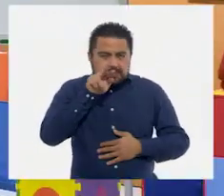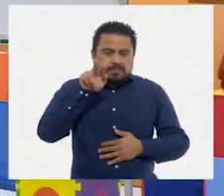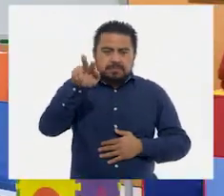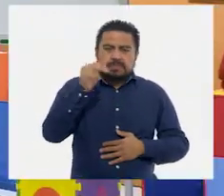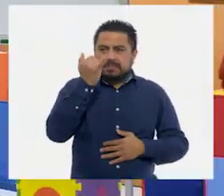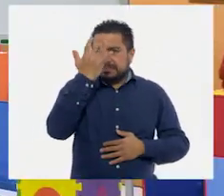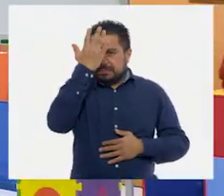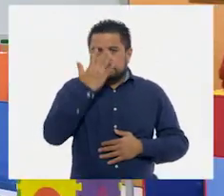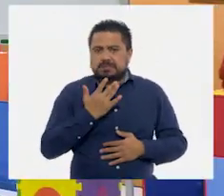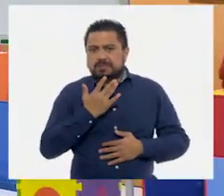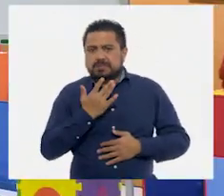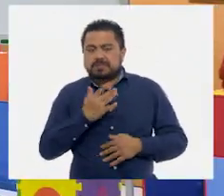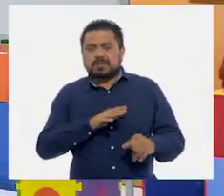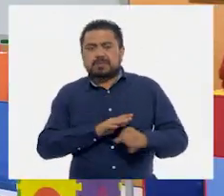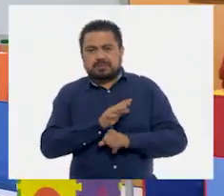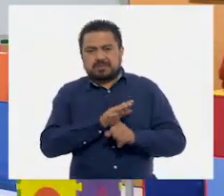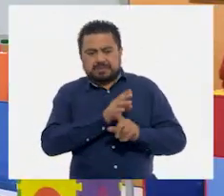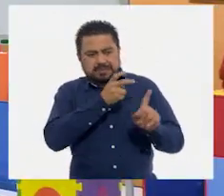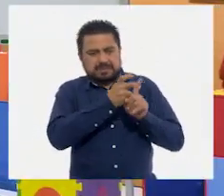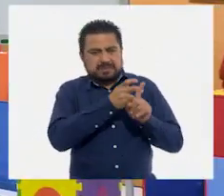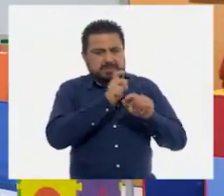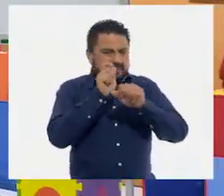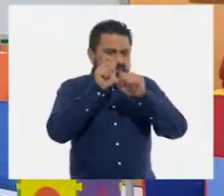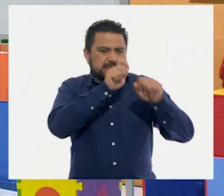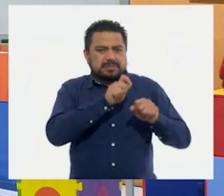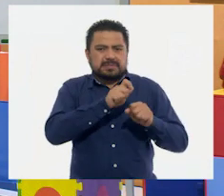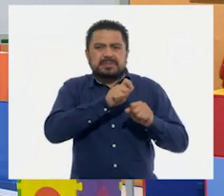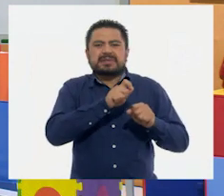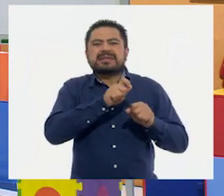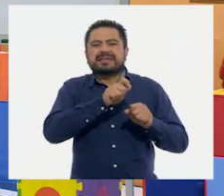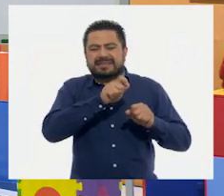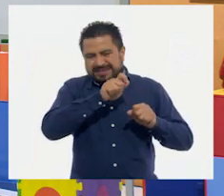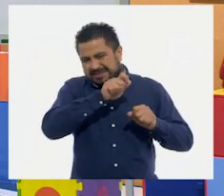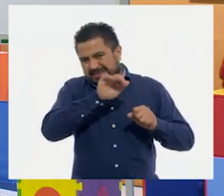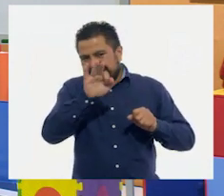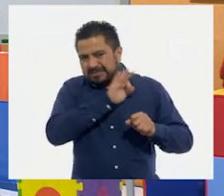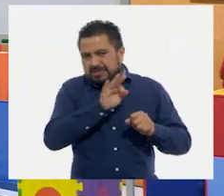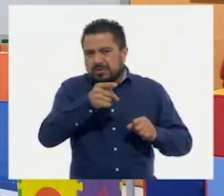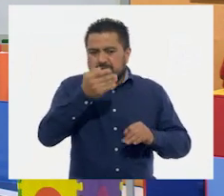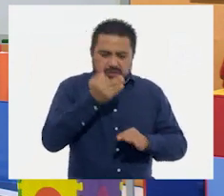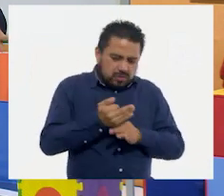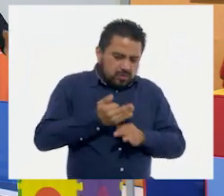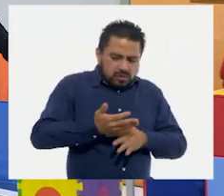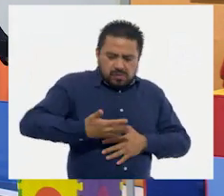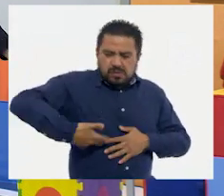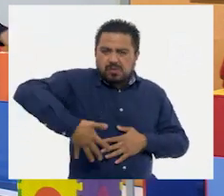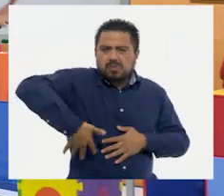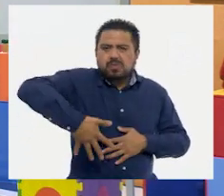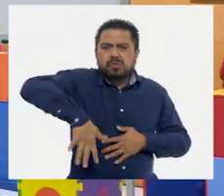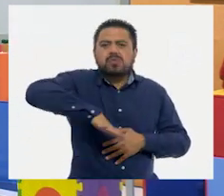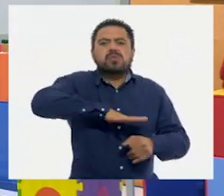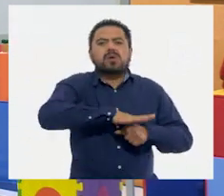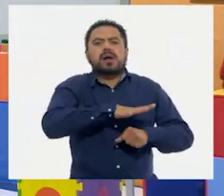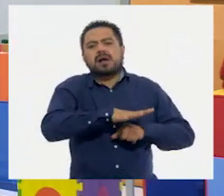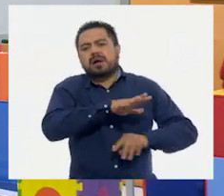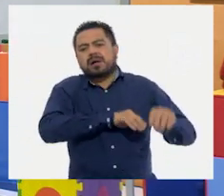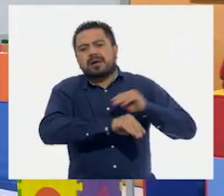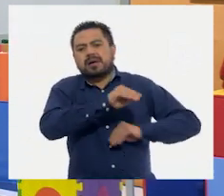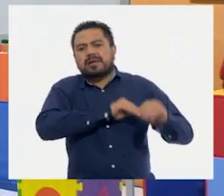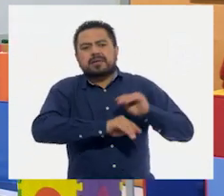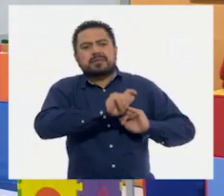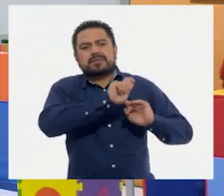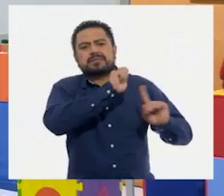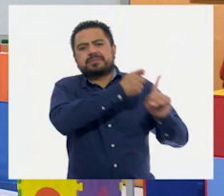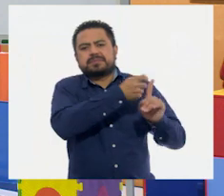estas imágenes de estas estatuas, ¿sí? Vamos a buscarles qué movimientos pudieran tener